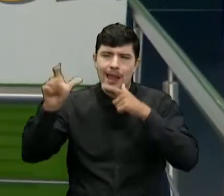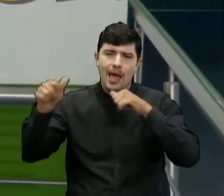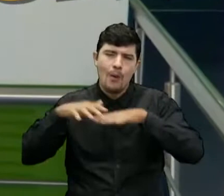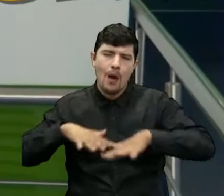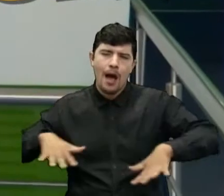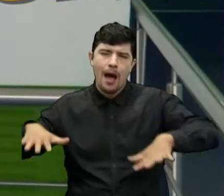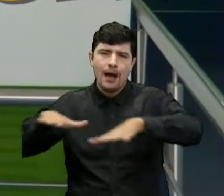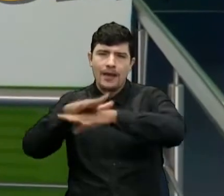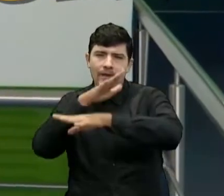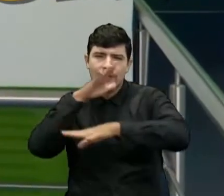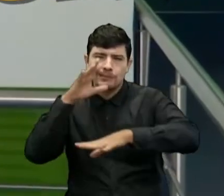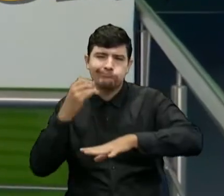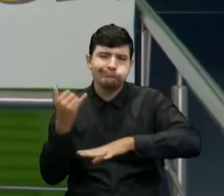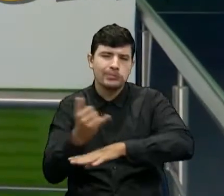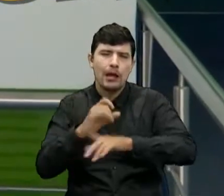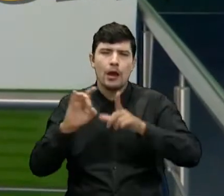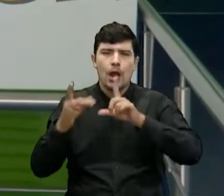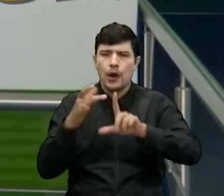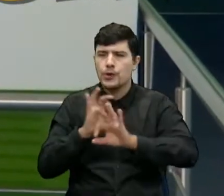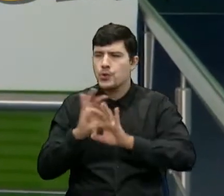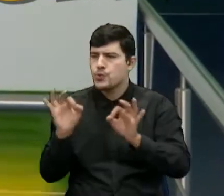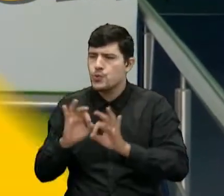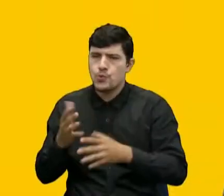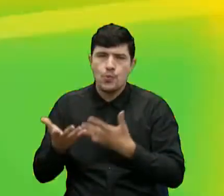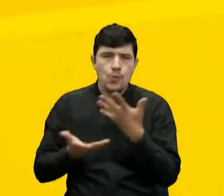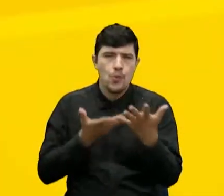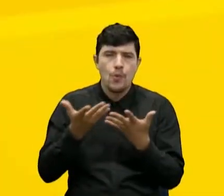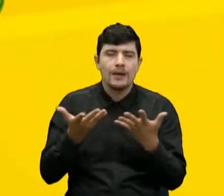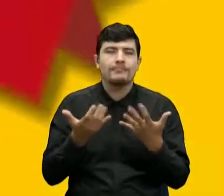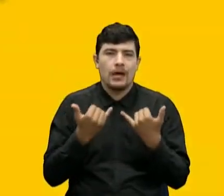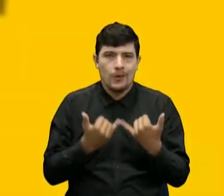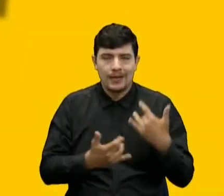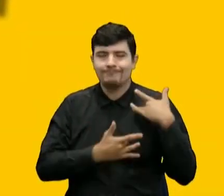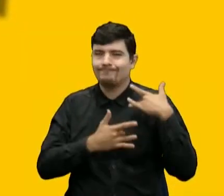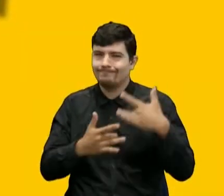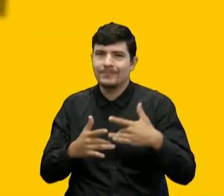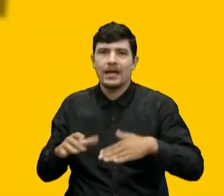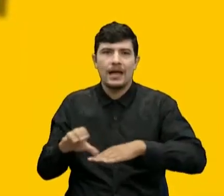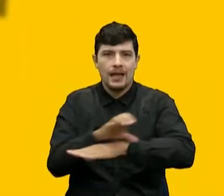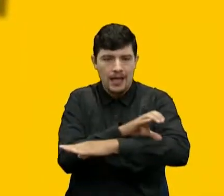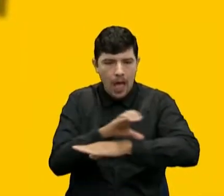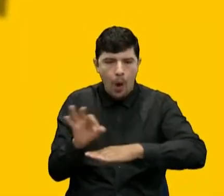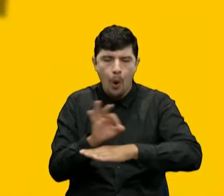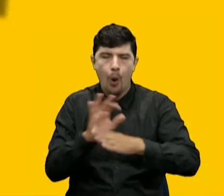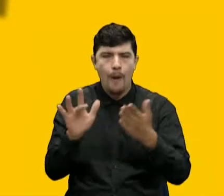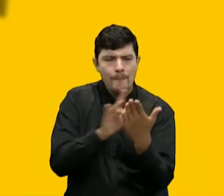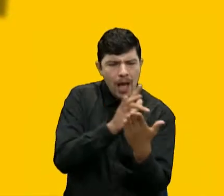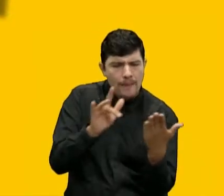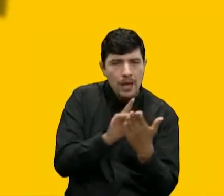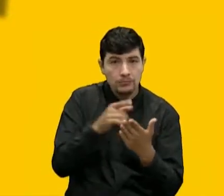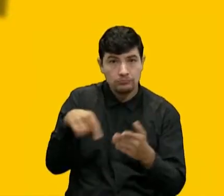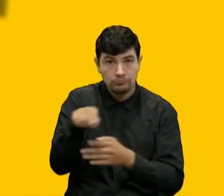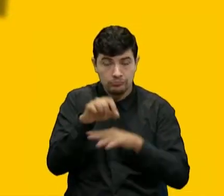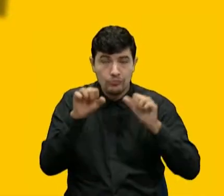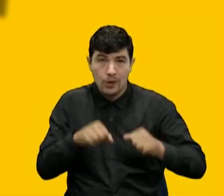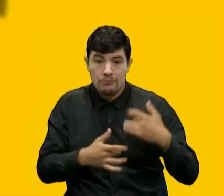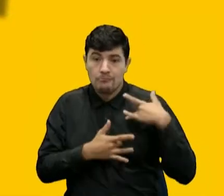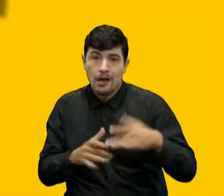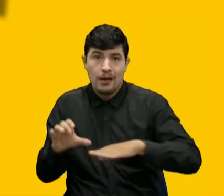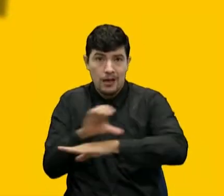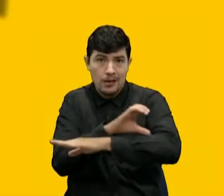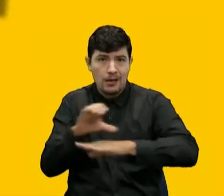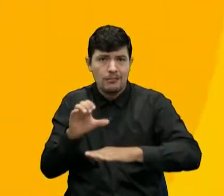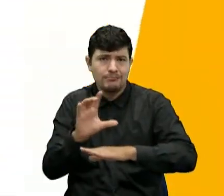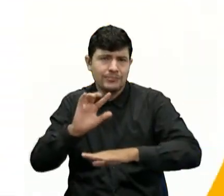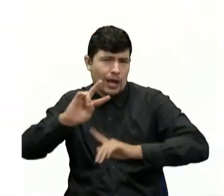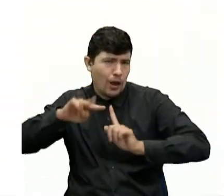corazón A que se sigan Uniendo a la campaña Primero educado Que retirado A ese donatón De computadores Recuerde que